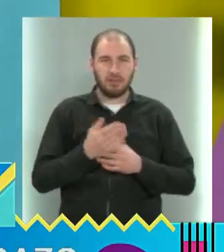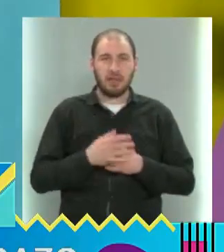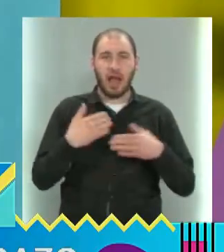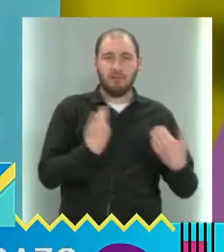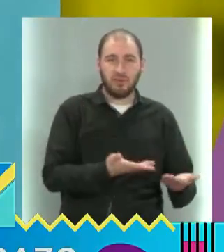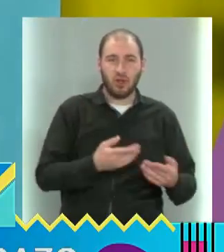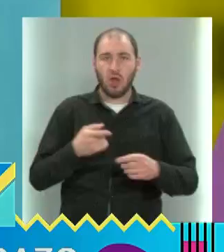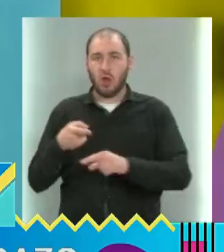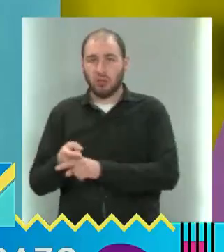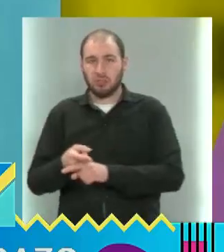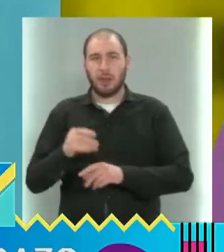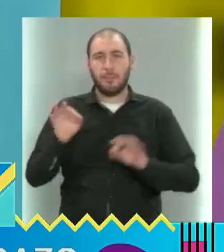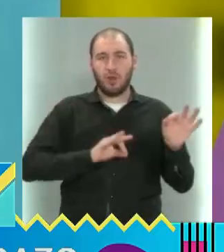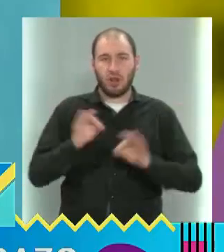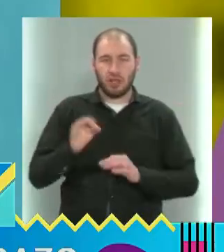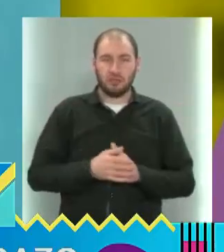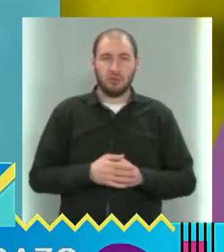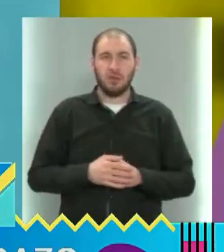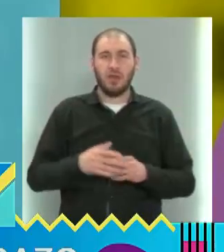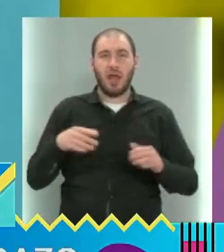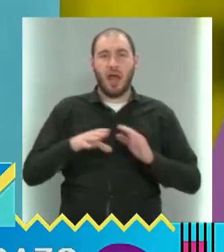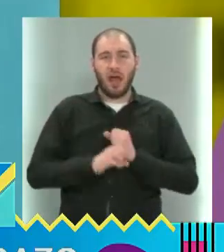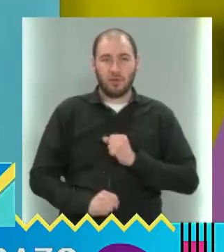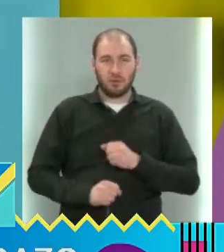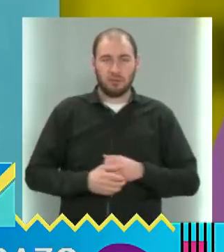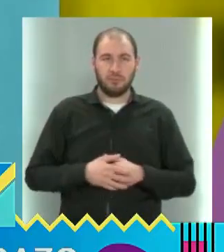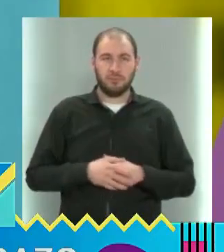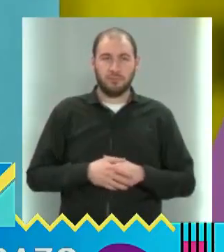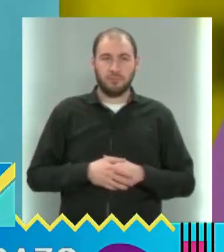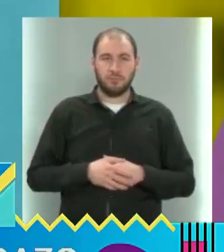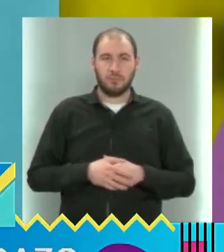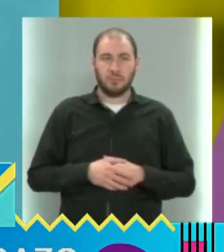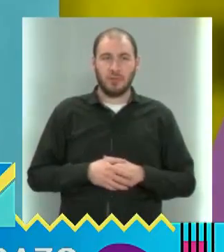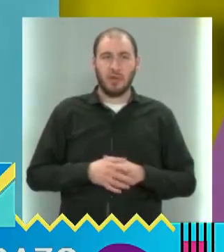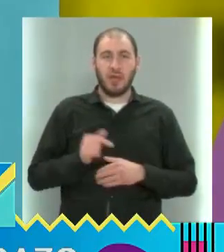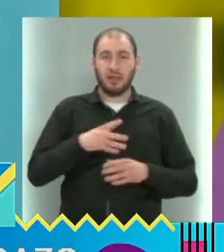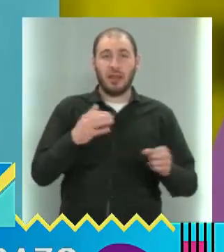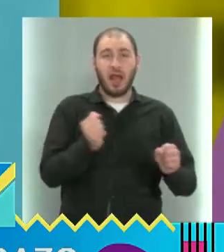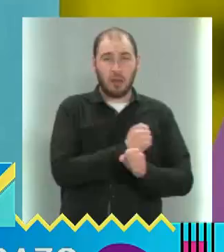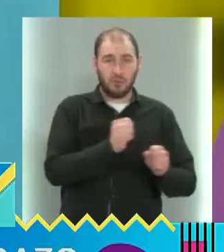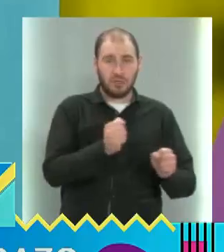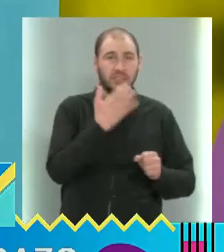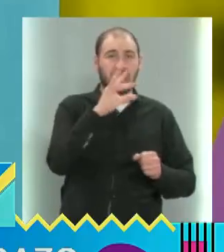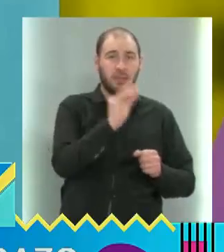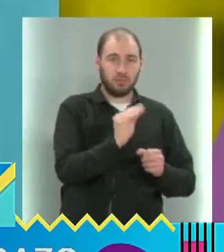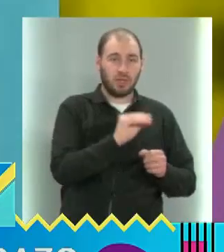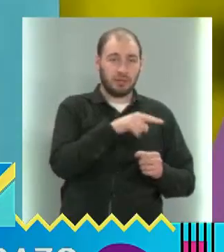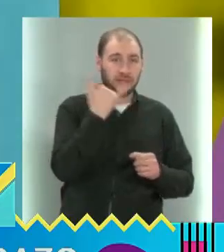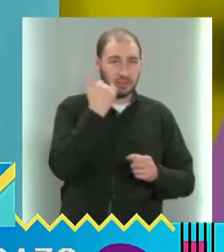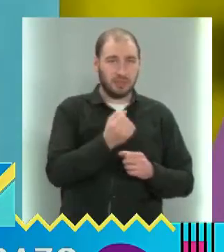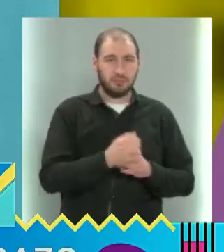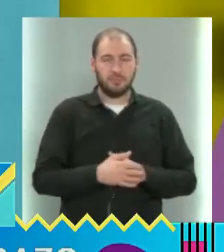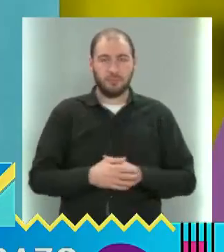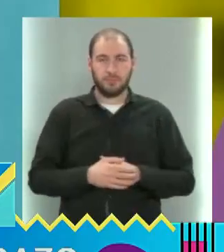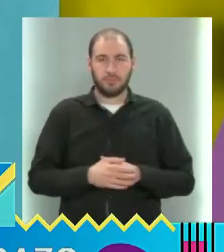a favor como en contra de este proyecto de interrupción voluntaria del embarazo, que logró media sanción en la Cámara Baja, ¿sí?